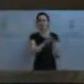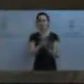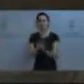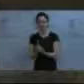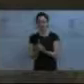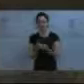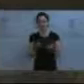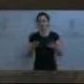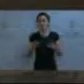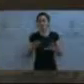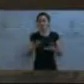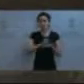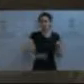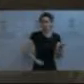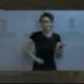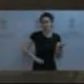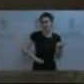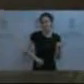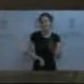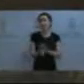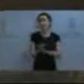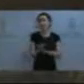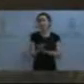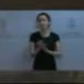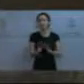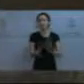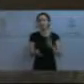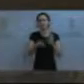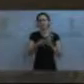documento resultante, en su punto